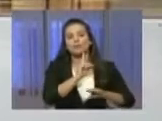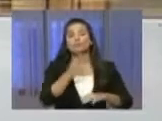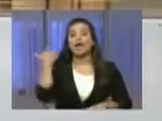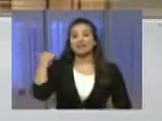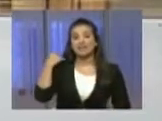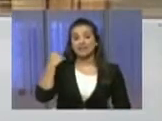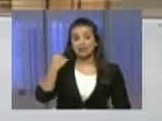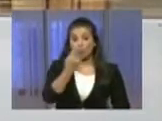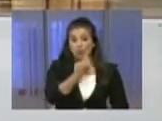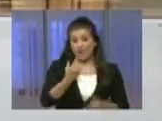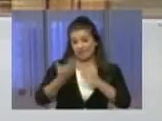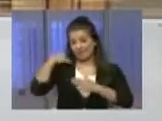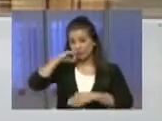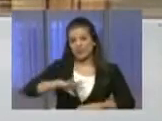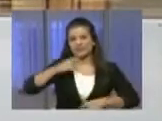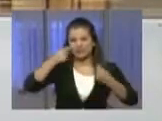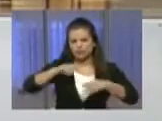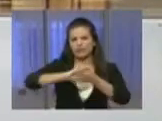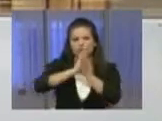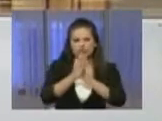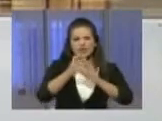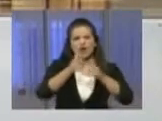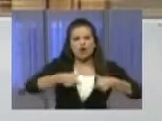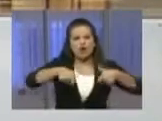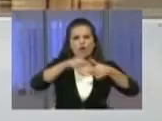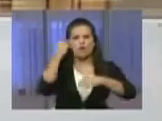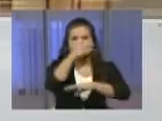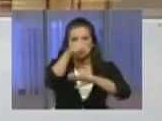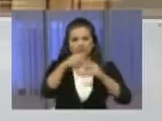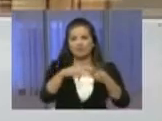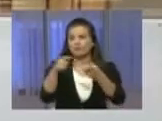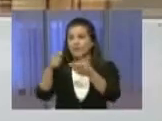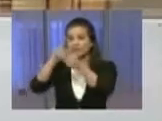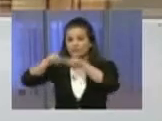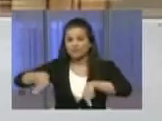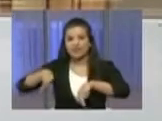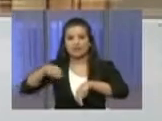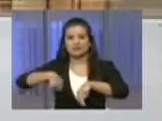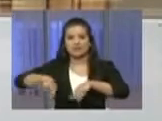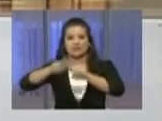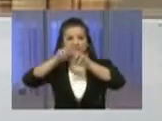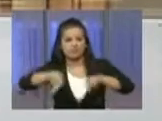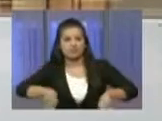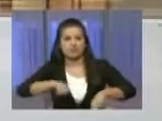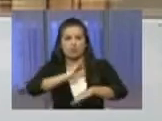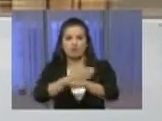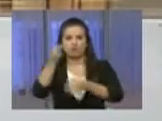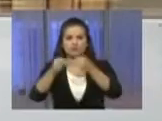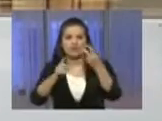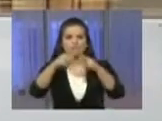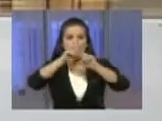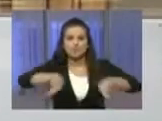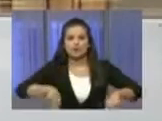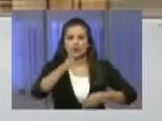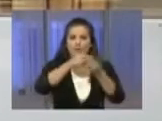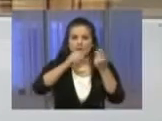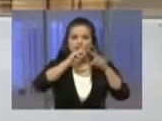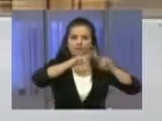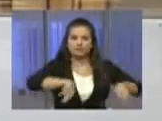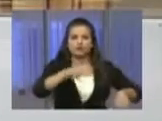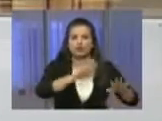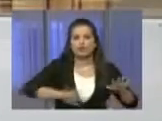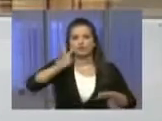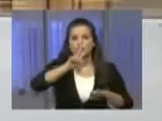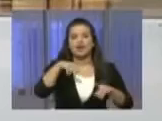40 años destruir el congreso la presidencia el poder judicial la economía y todo el país y llevar el país al